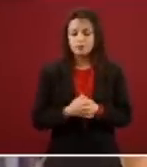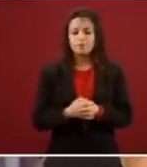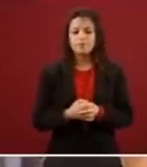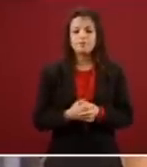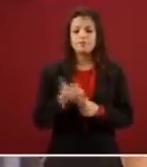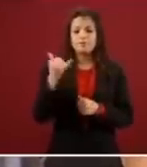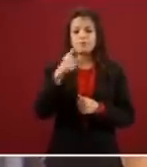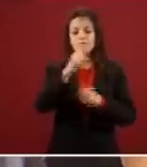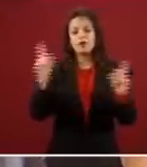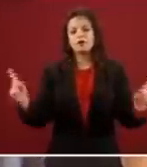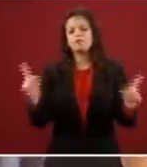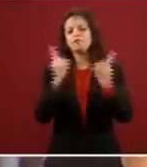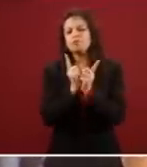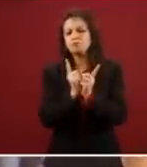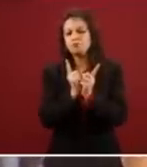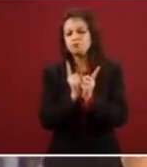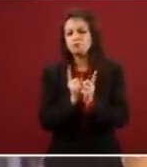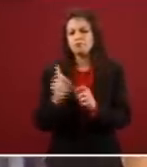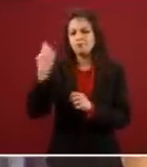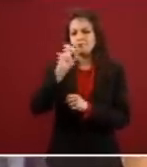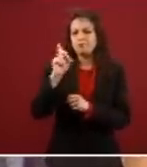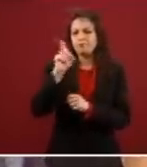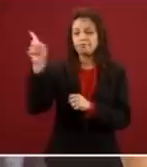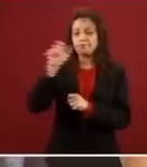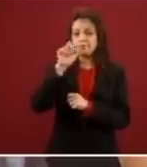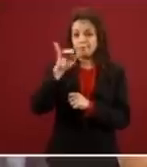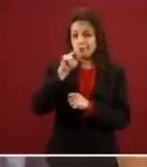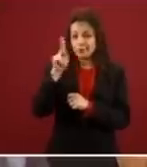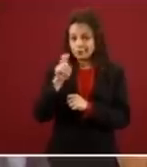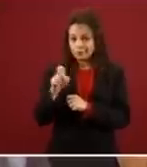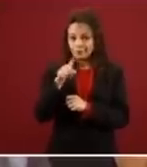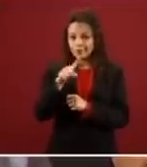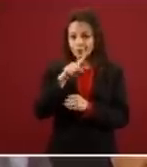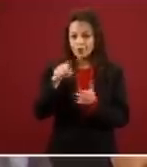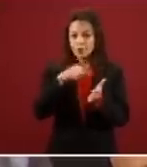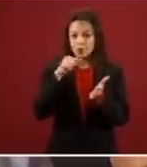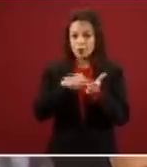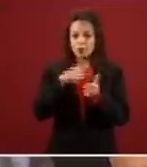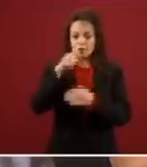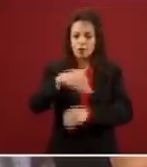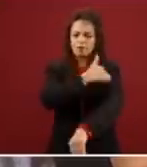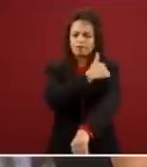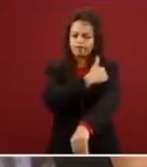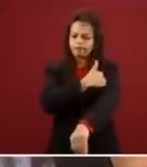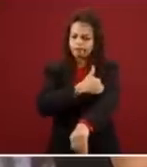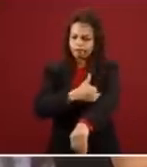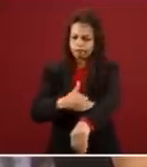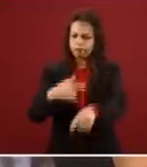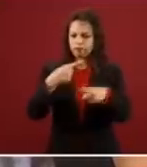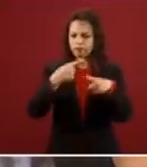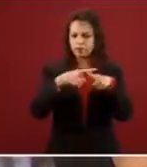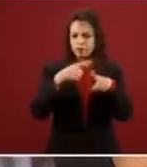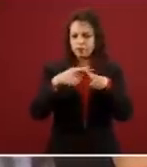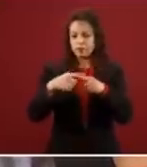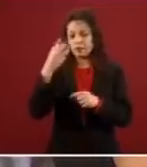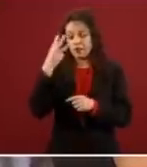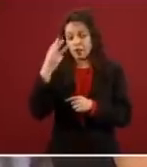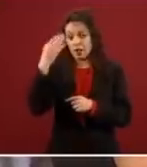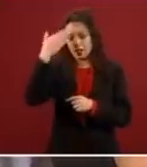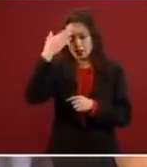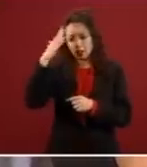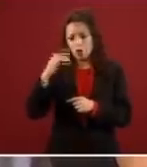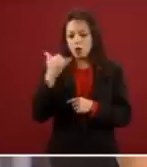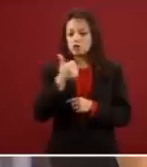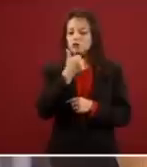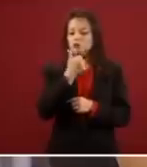encuentro el del domingo en Bavispe, en la comunidad de La Mora, con las familias de las 3 señoras y los